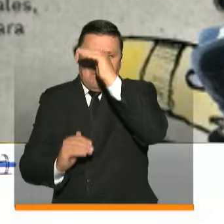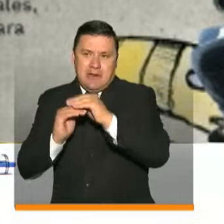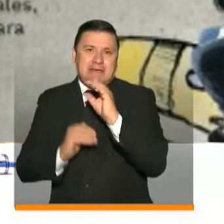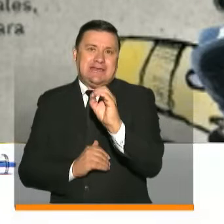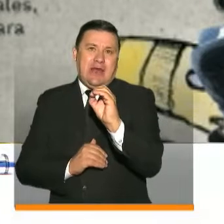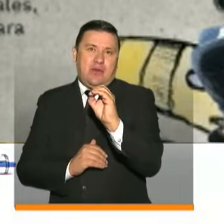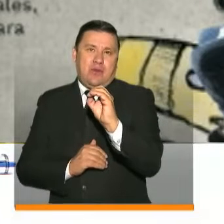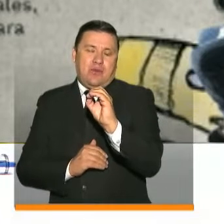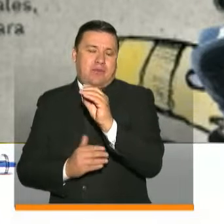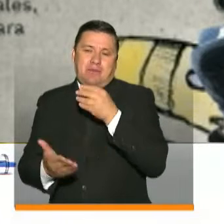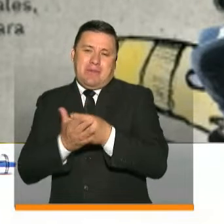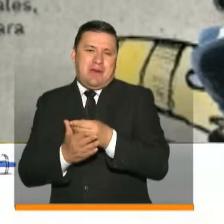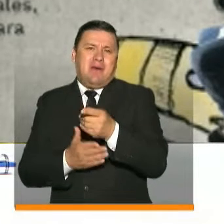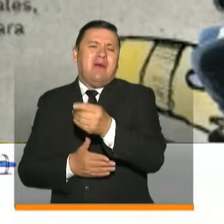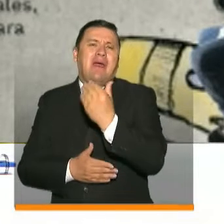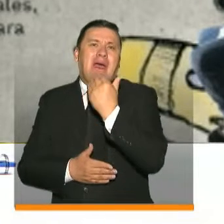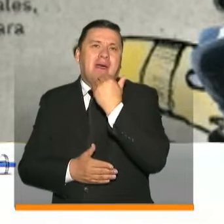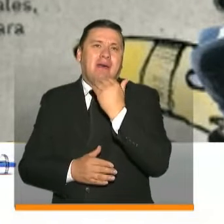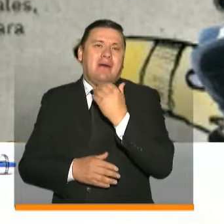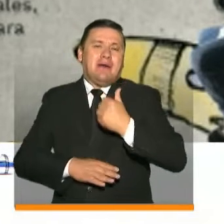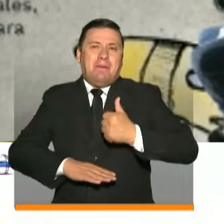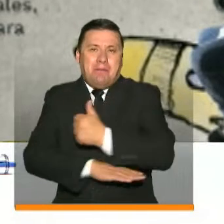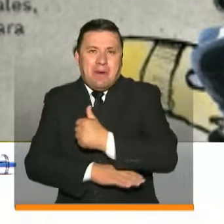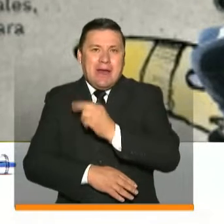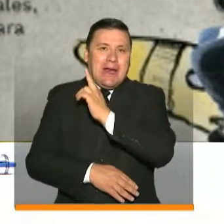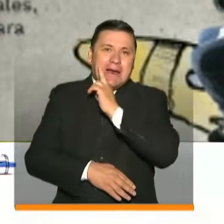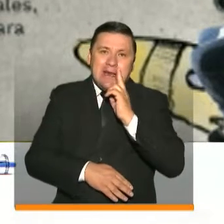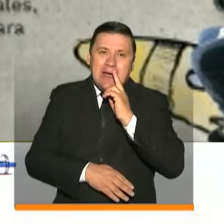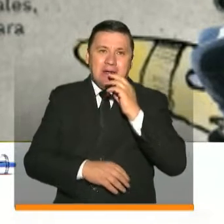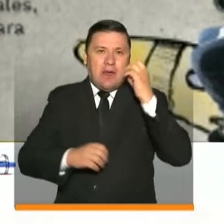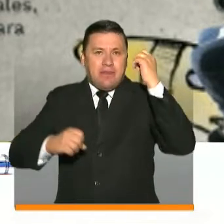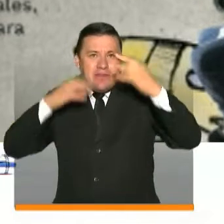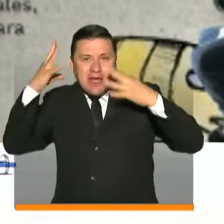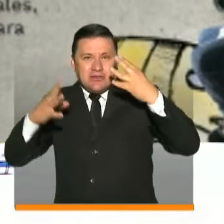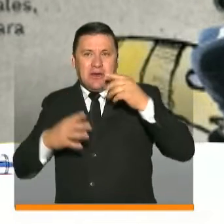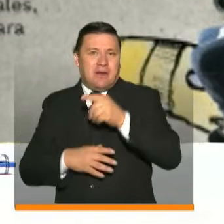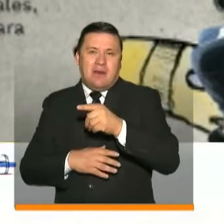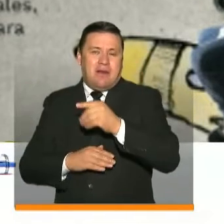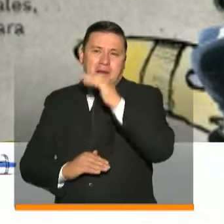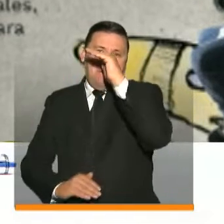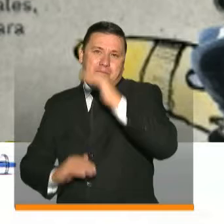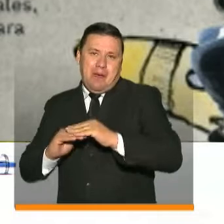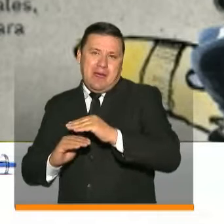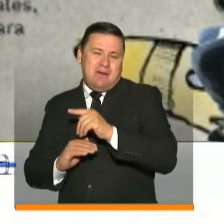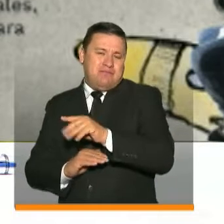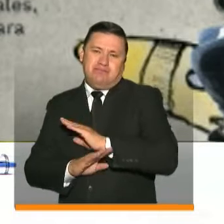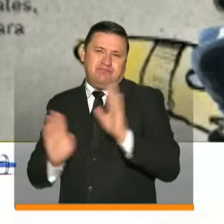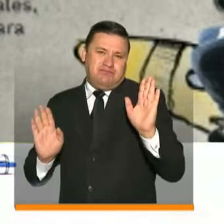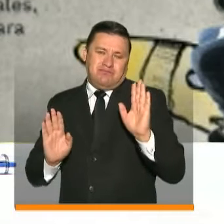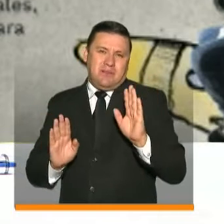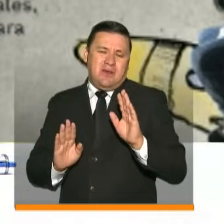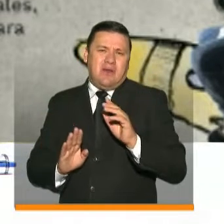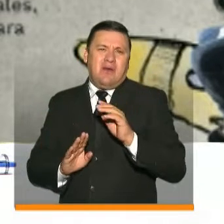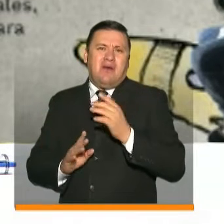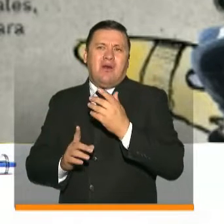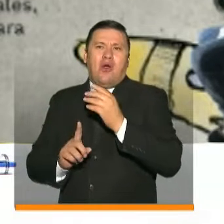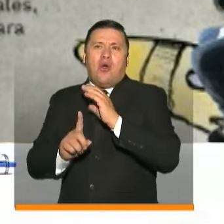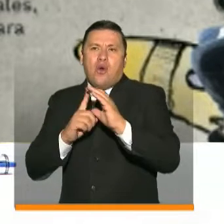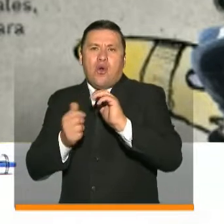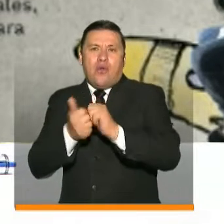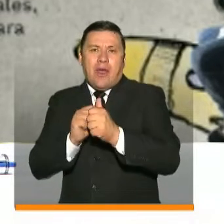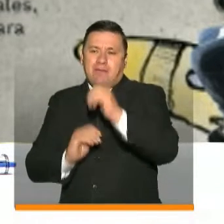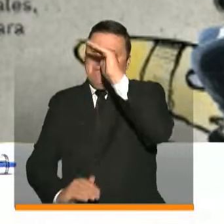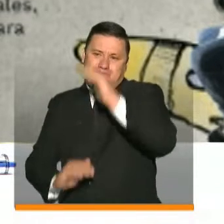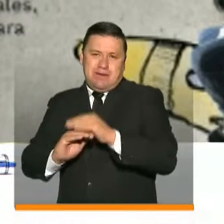0 para sectores como bares restaurantes discotecas industrias creativas sector cultural y sector deportivo